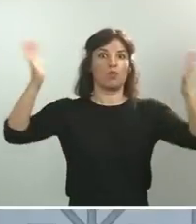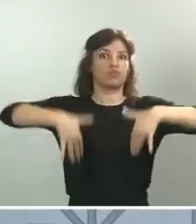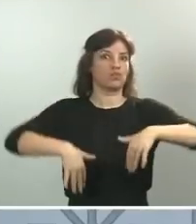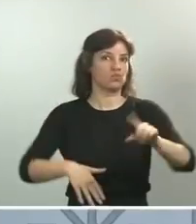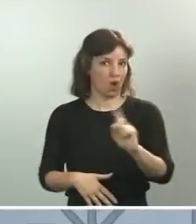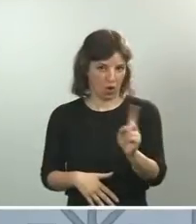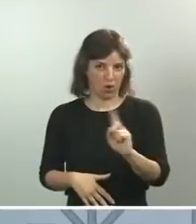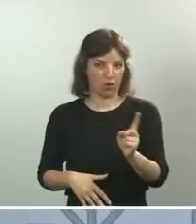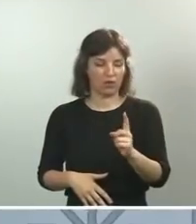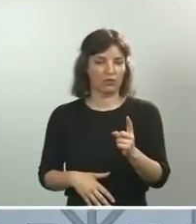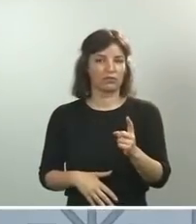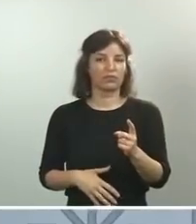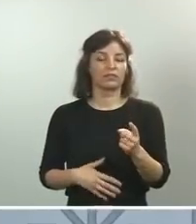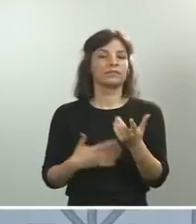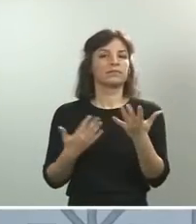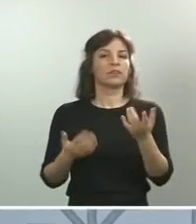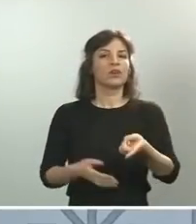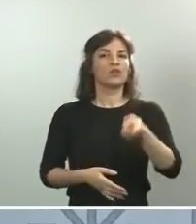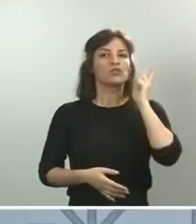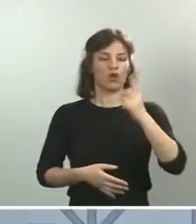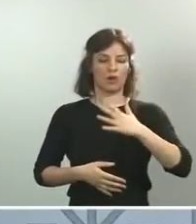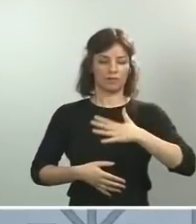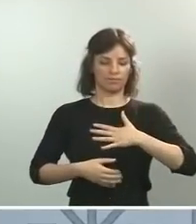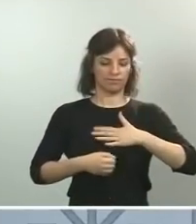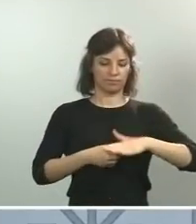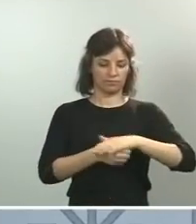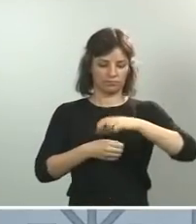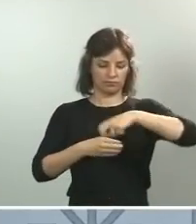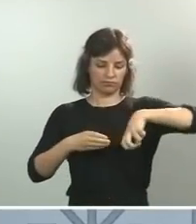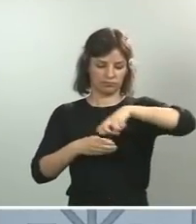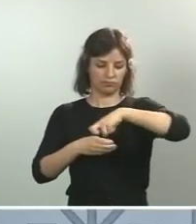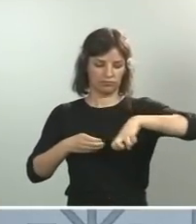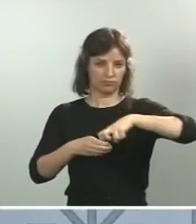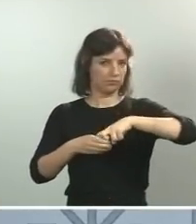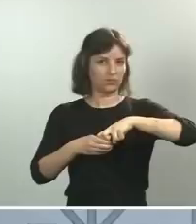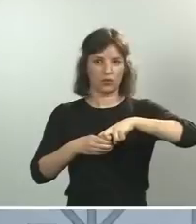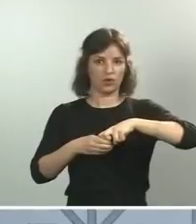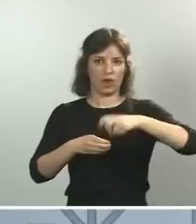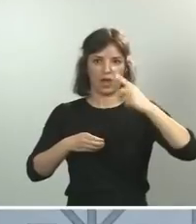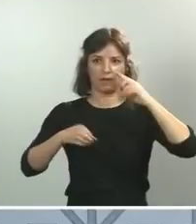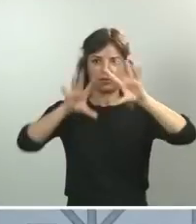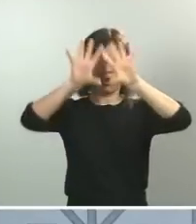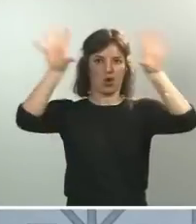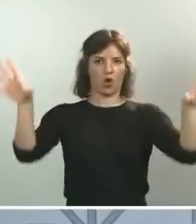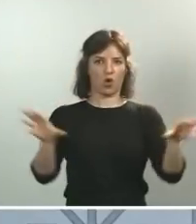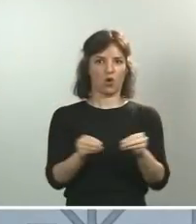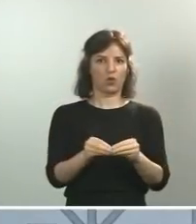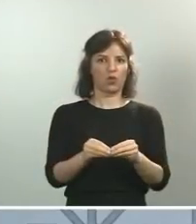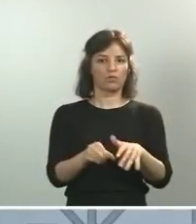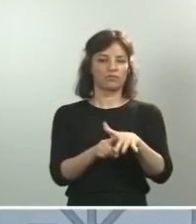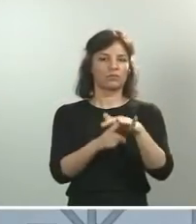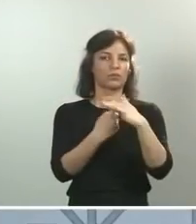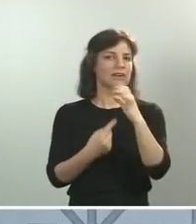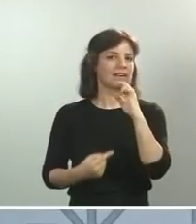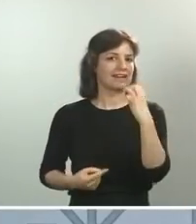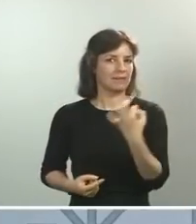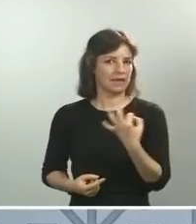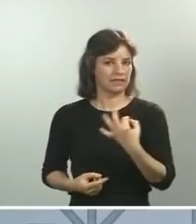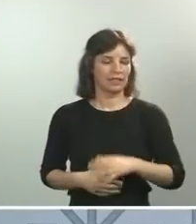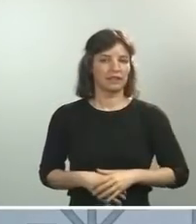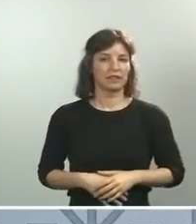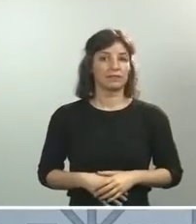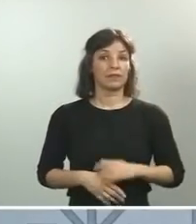mirar nuestro terreno, hay que ver el conjunto de lo que está pasando. Entonces, el curso próximo en principio, y digo bien en principio,